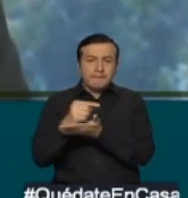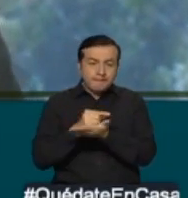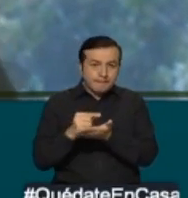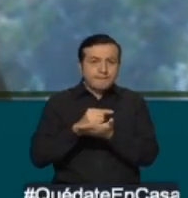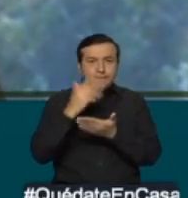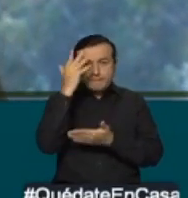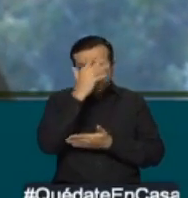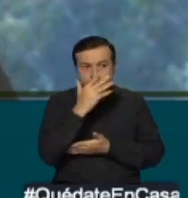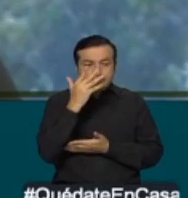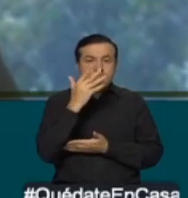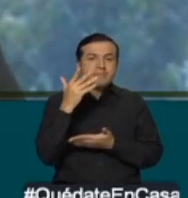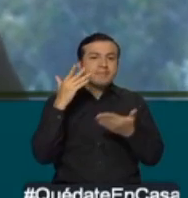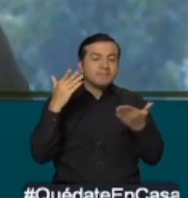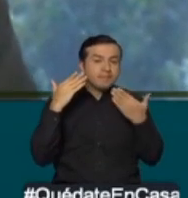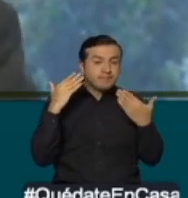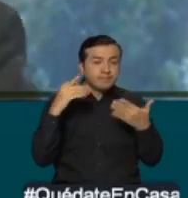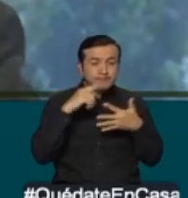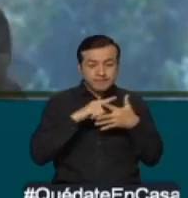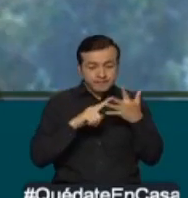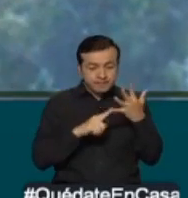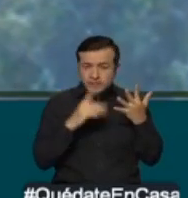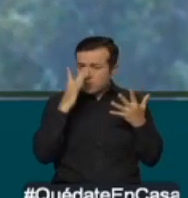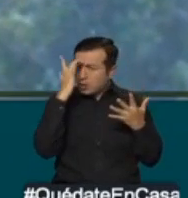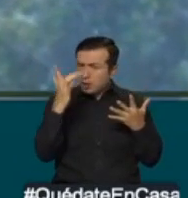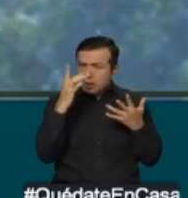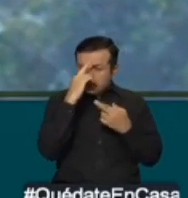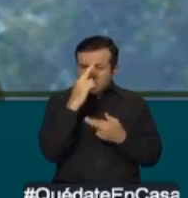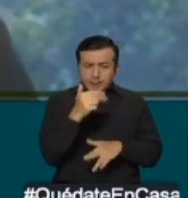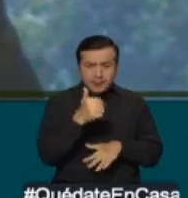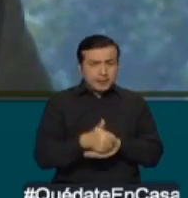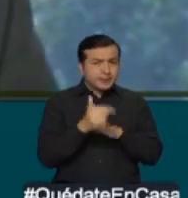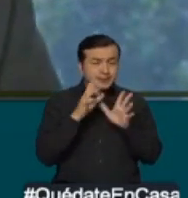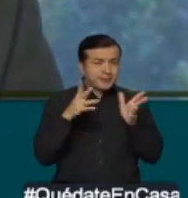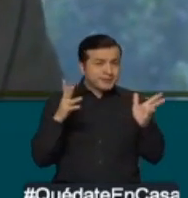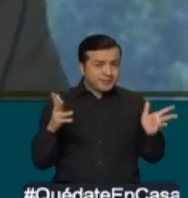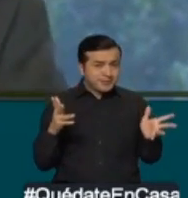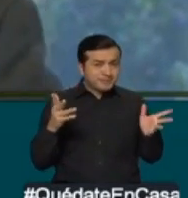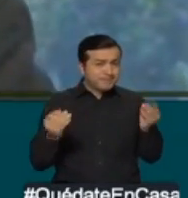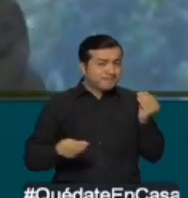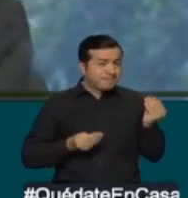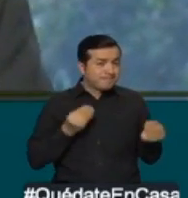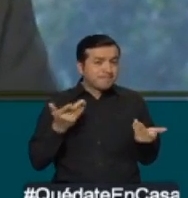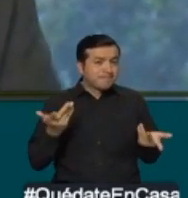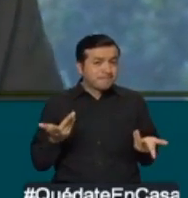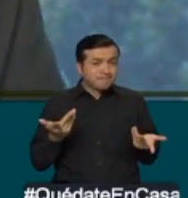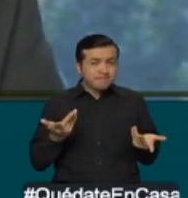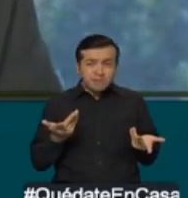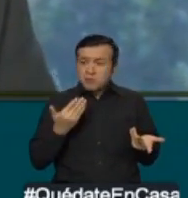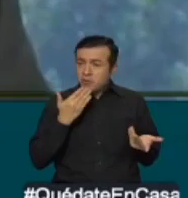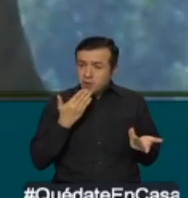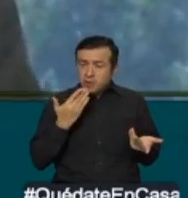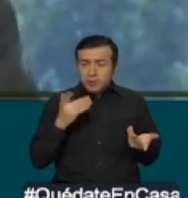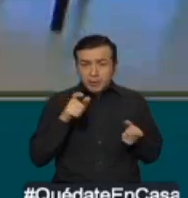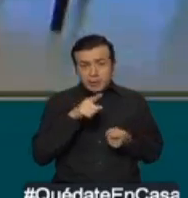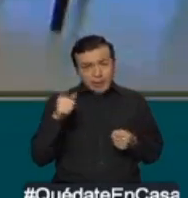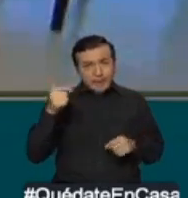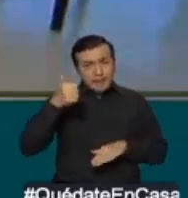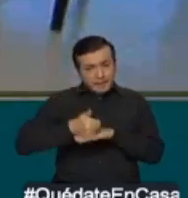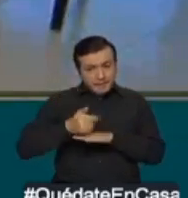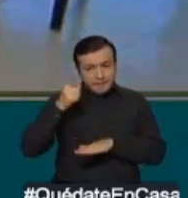la ciudad de guayaquil y en otros puntos porque este irrespeto a la autoridad que decir a los ciudadanos frente a estas disposiciones de la